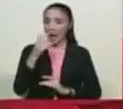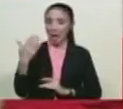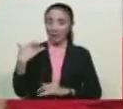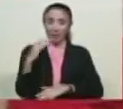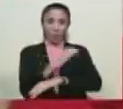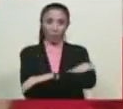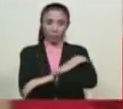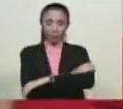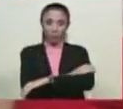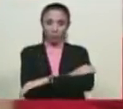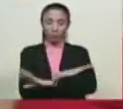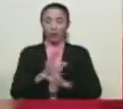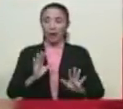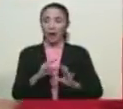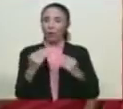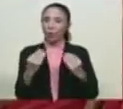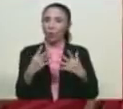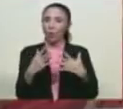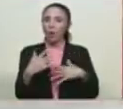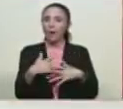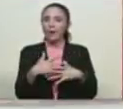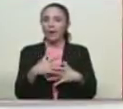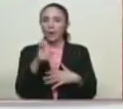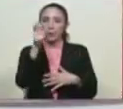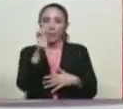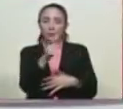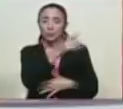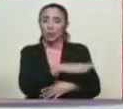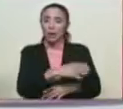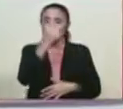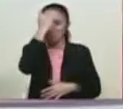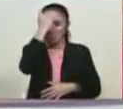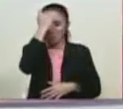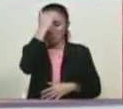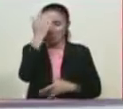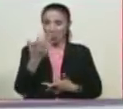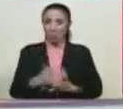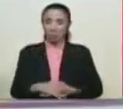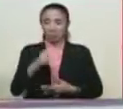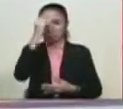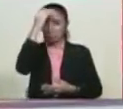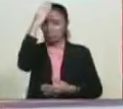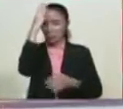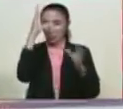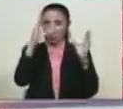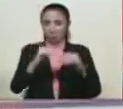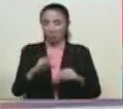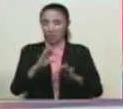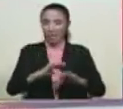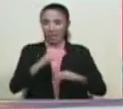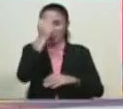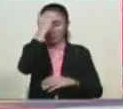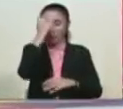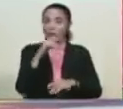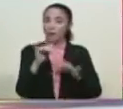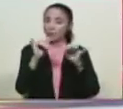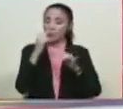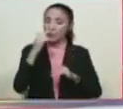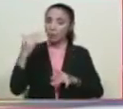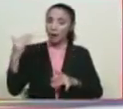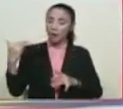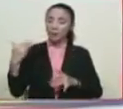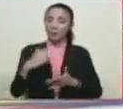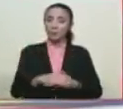Venezuela de un pueblo ignorante. Así nos tuvieron, como dijo